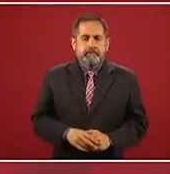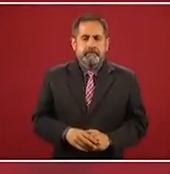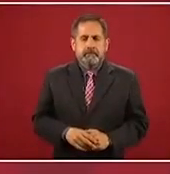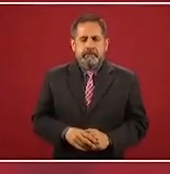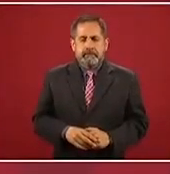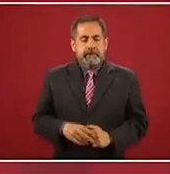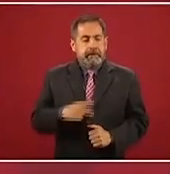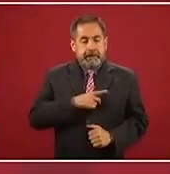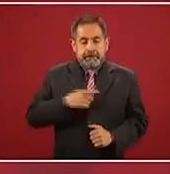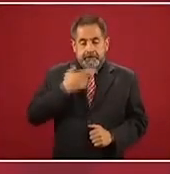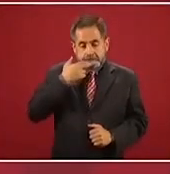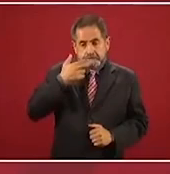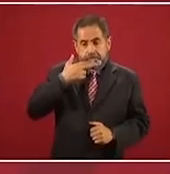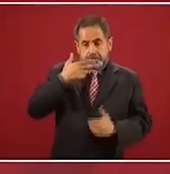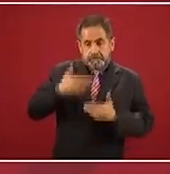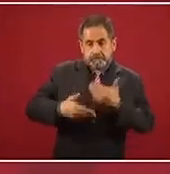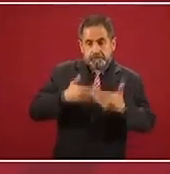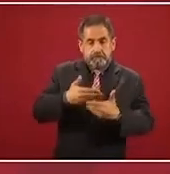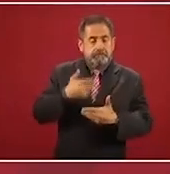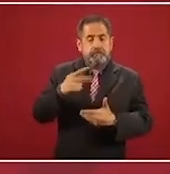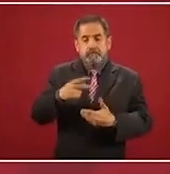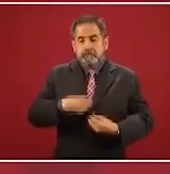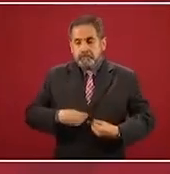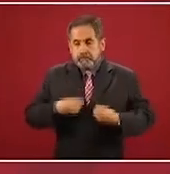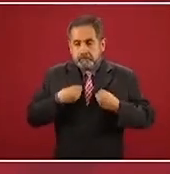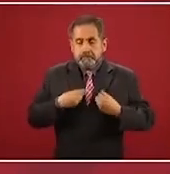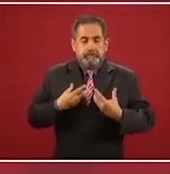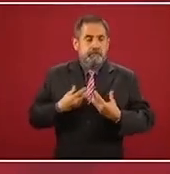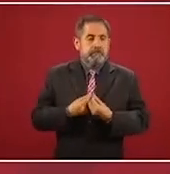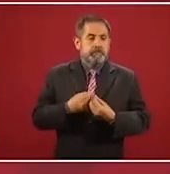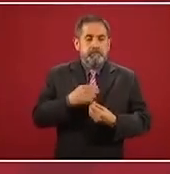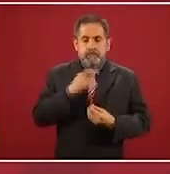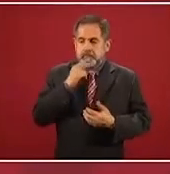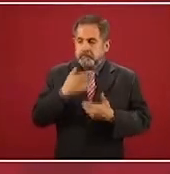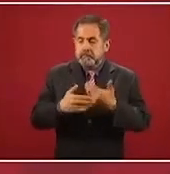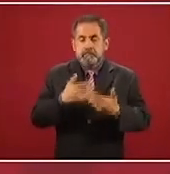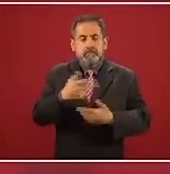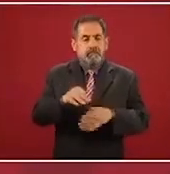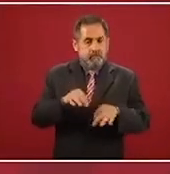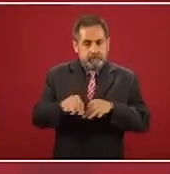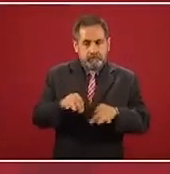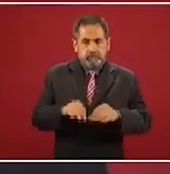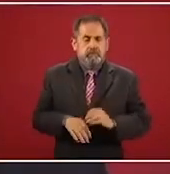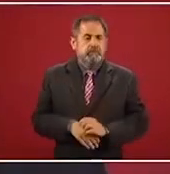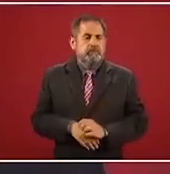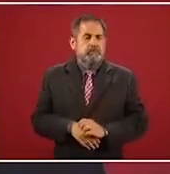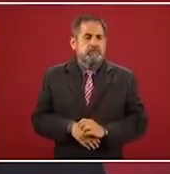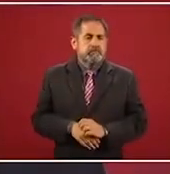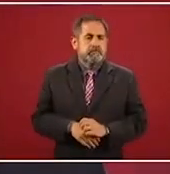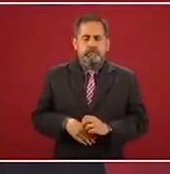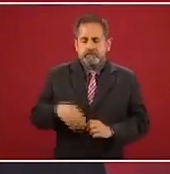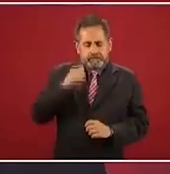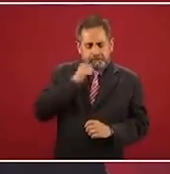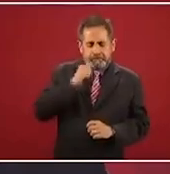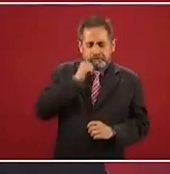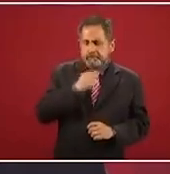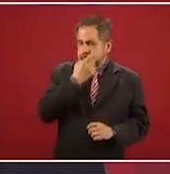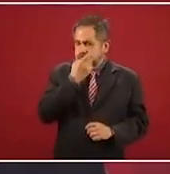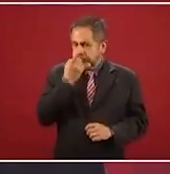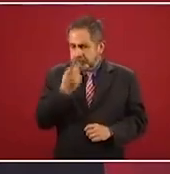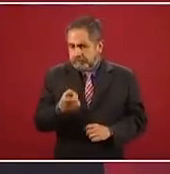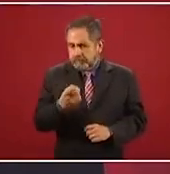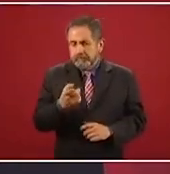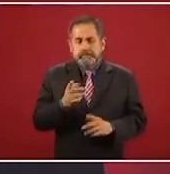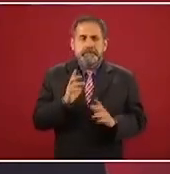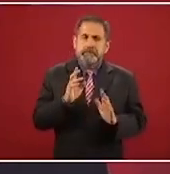que mejorar las condiciones de vida, las condiciones de trabajo, y siempre insisto en